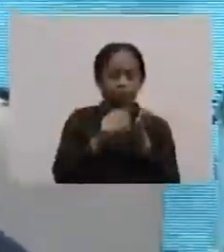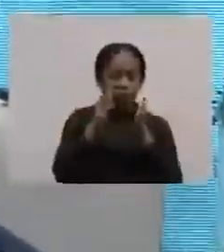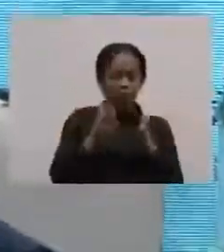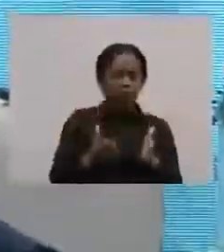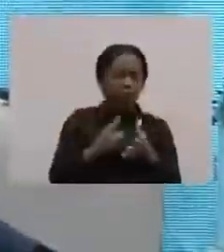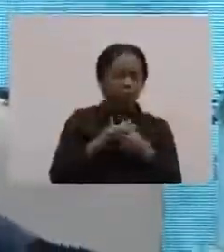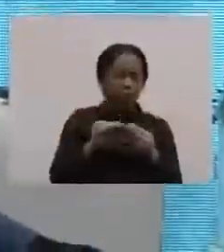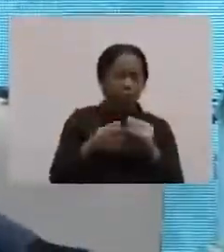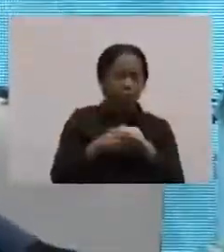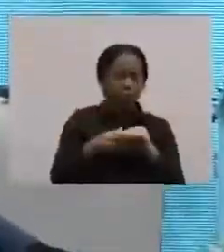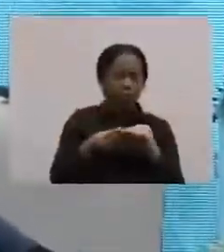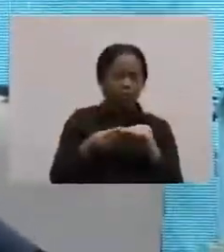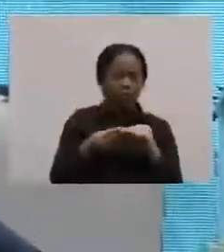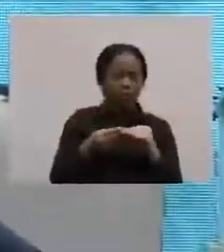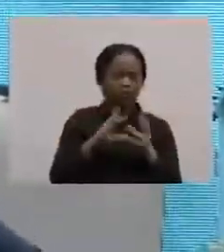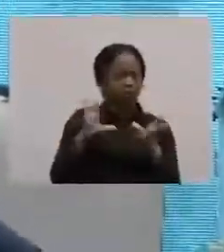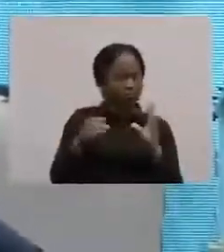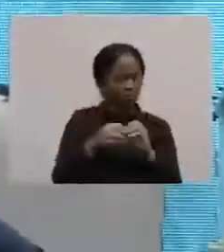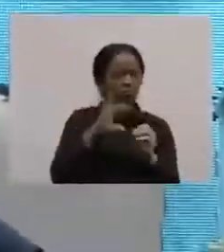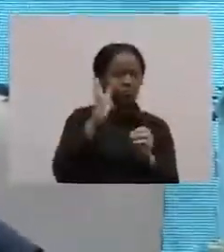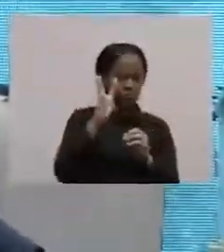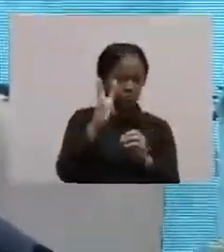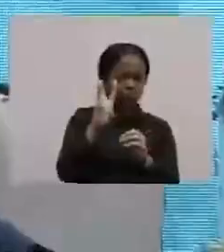periodísticamente hablando, serias.